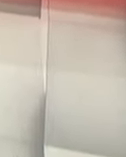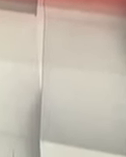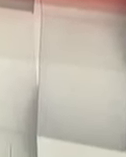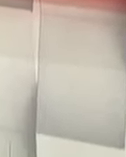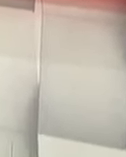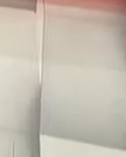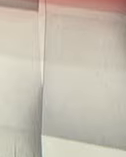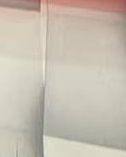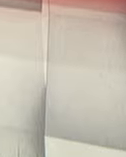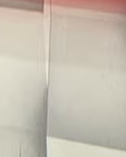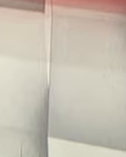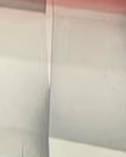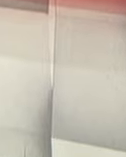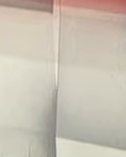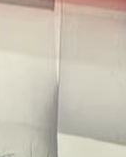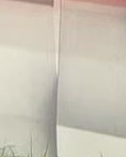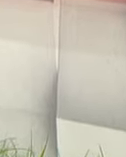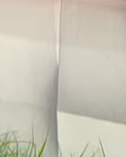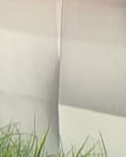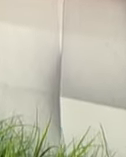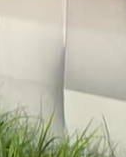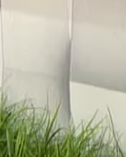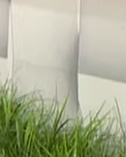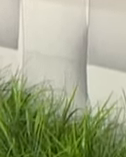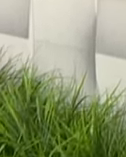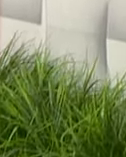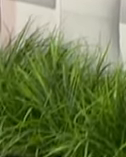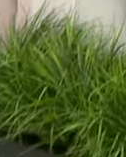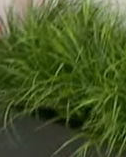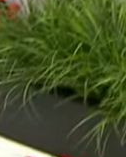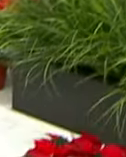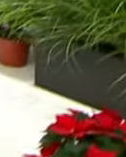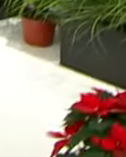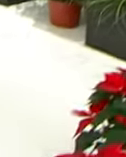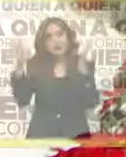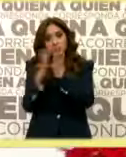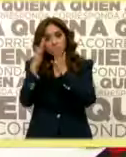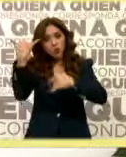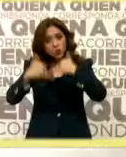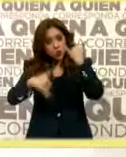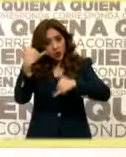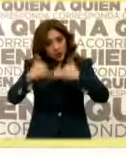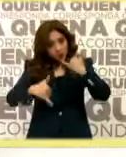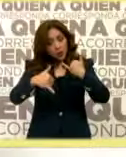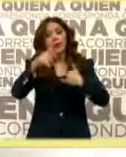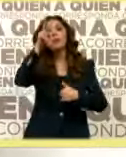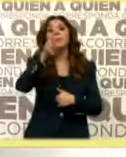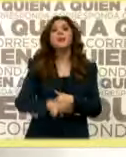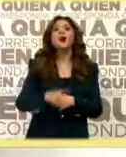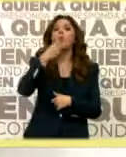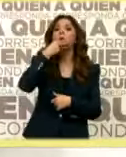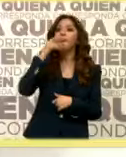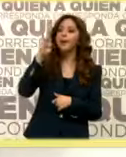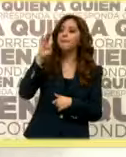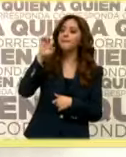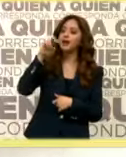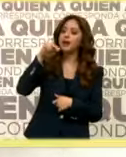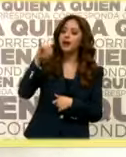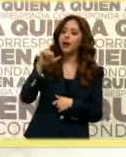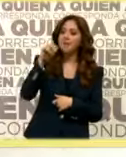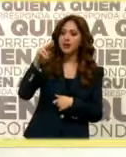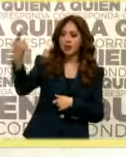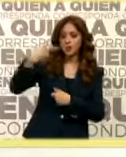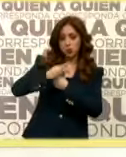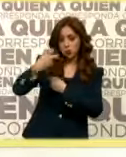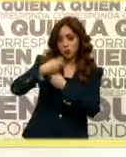nuestro público a participar y hacer más grande el juguetón. Y festejo desde este foro a todas las producciones de Azteca que con ingenio, con